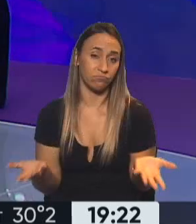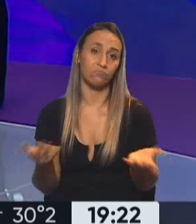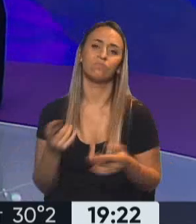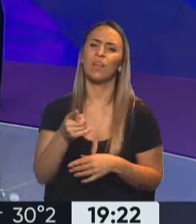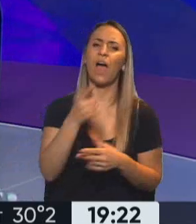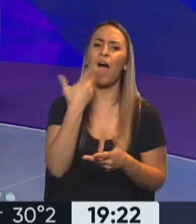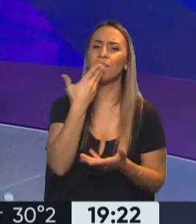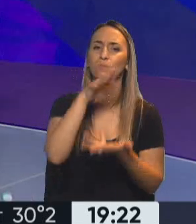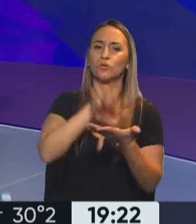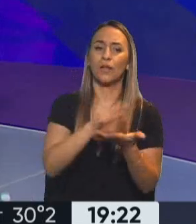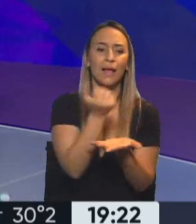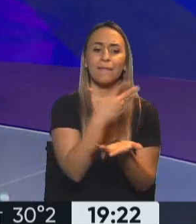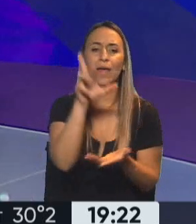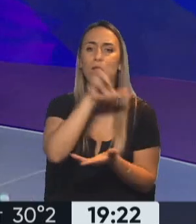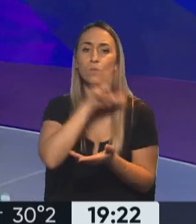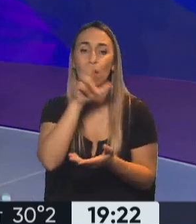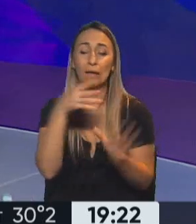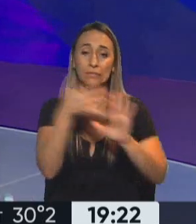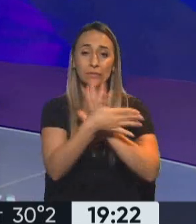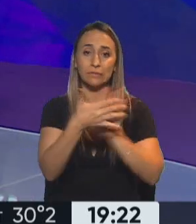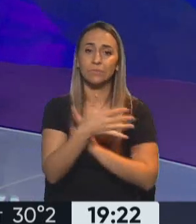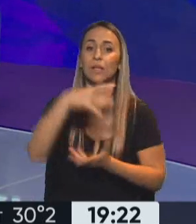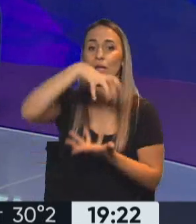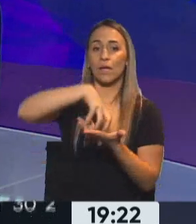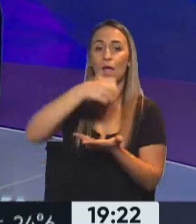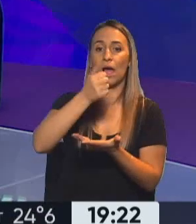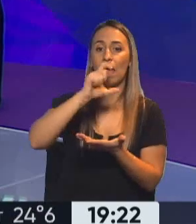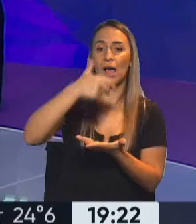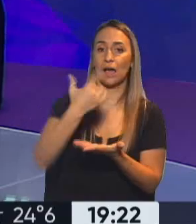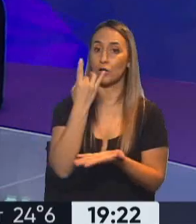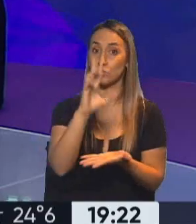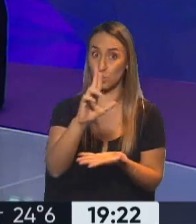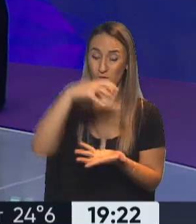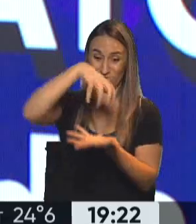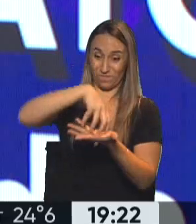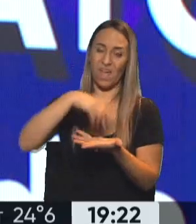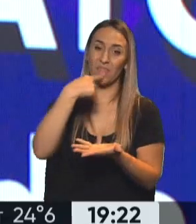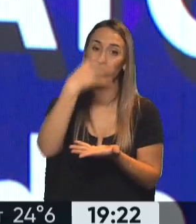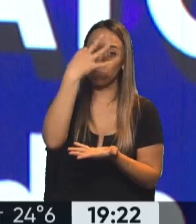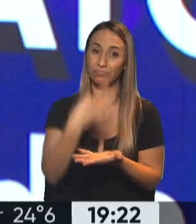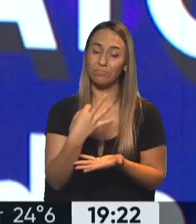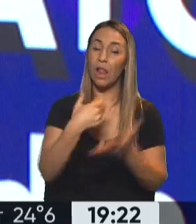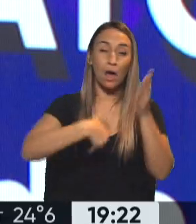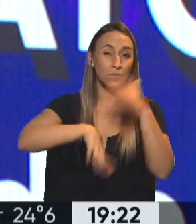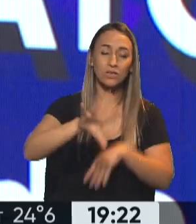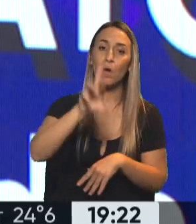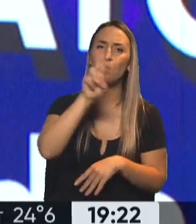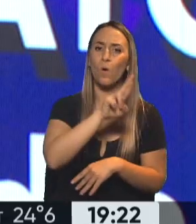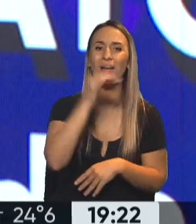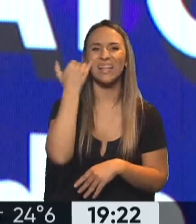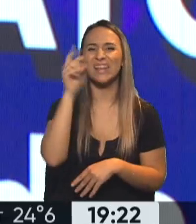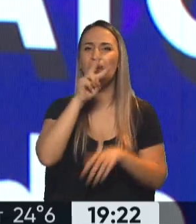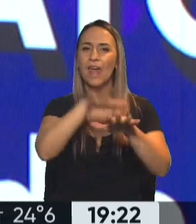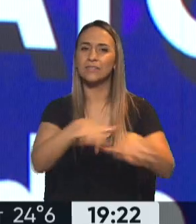refugiadas, según ACNUR, el 48% son, estamos hablando del caso ucraniano, mujeres y niñas. Mira. Bueno, una podría